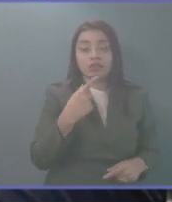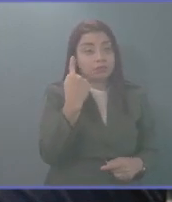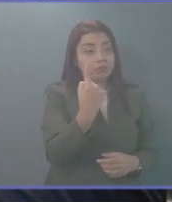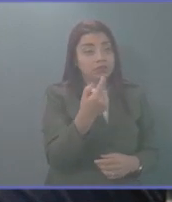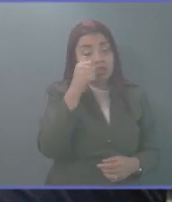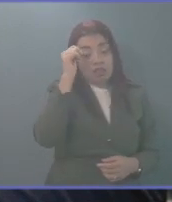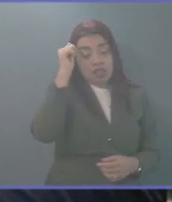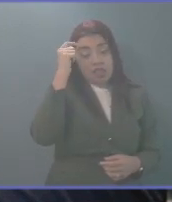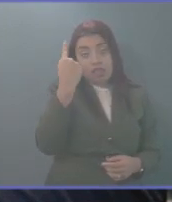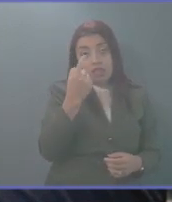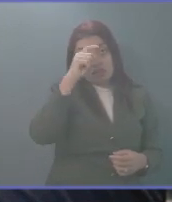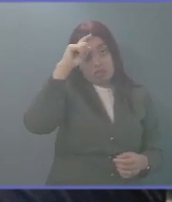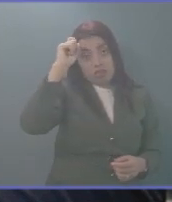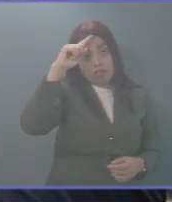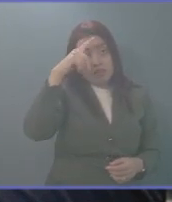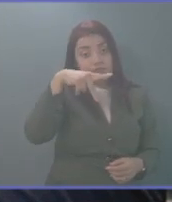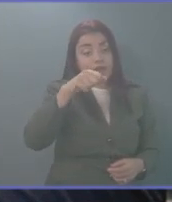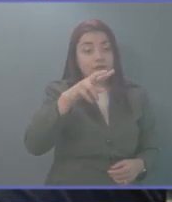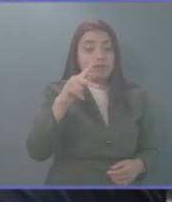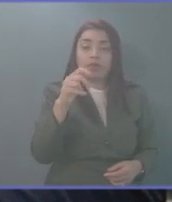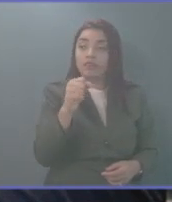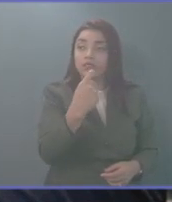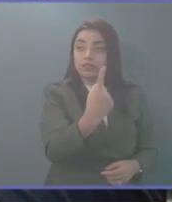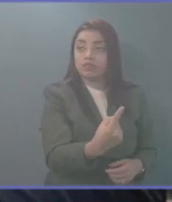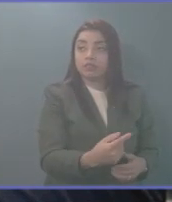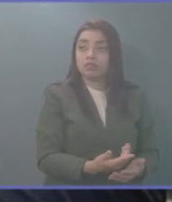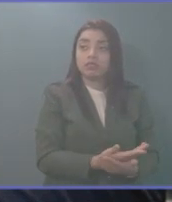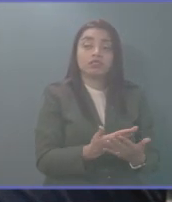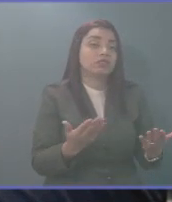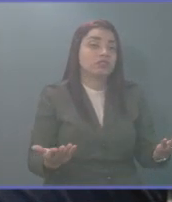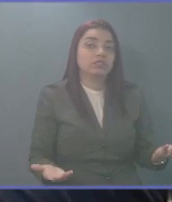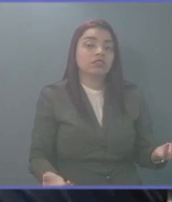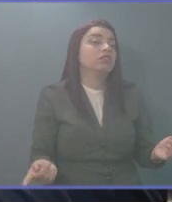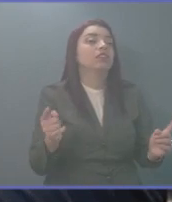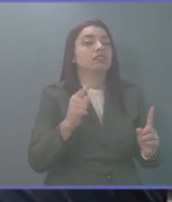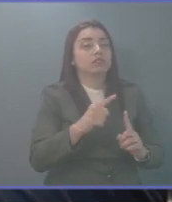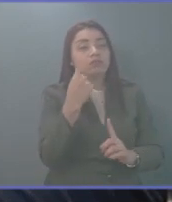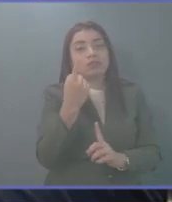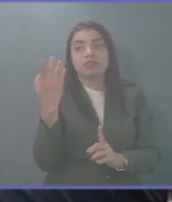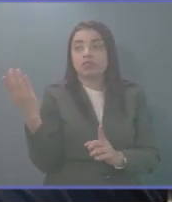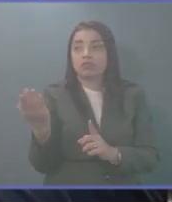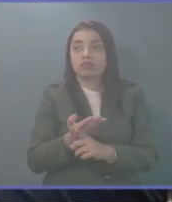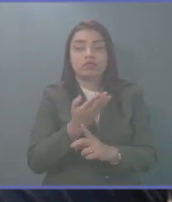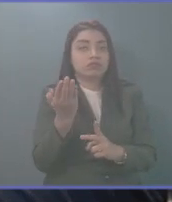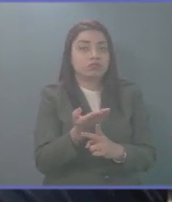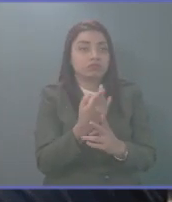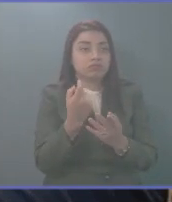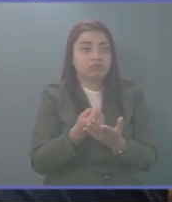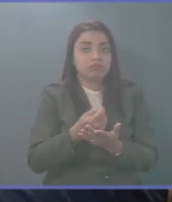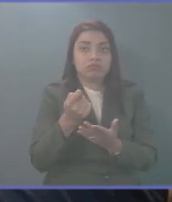negligencia del que trabaja en las pavas y que digan de que se ha quitado personal.